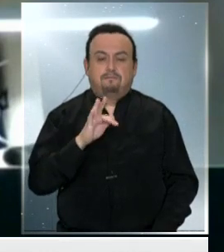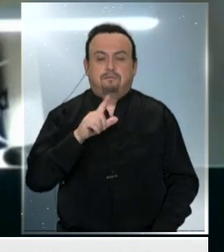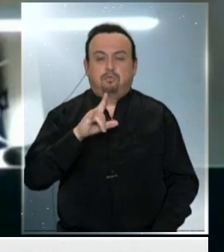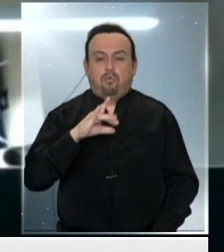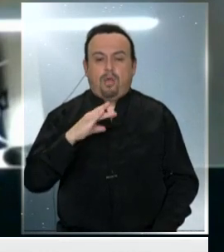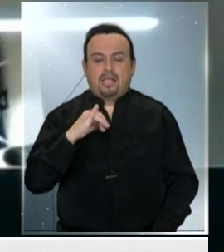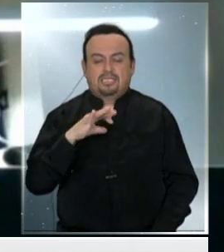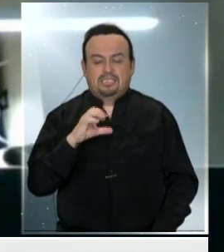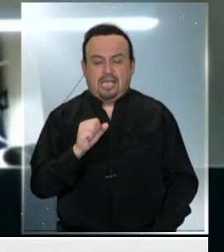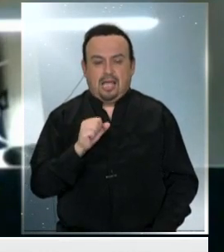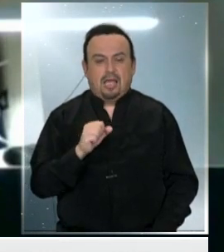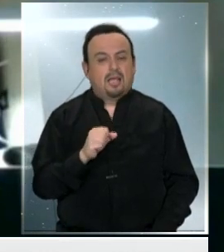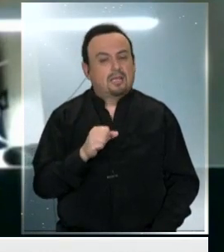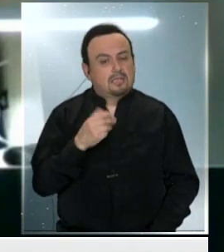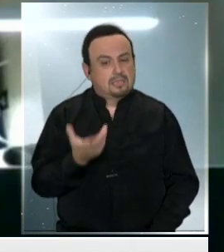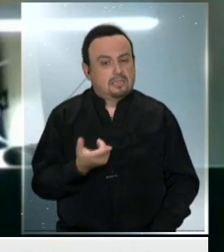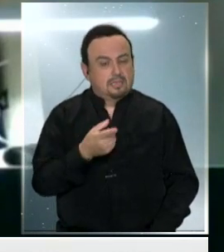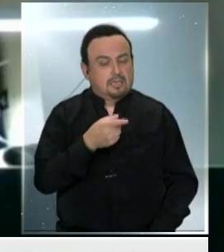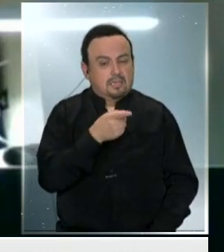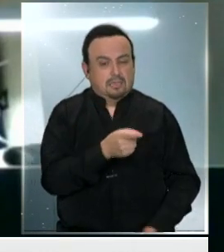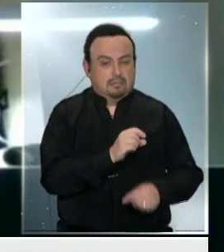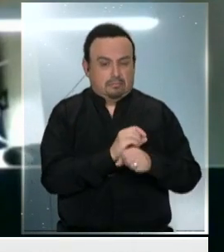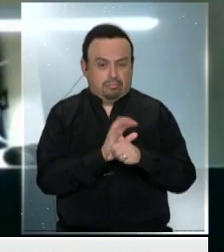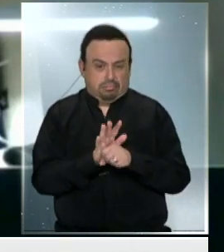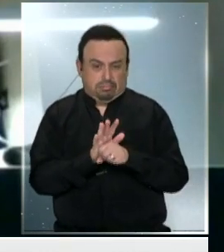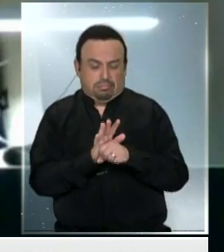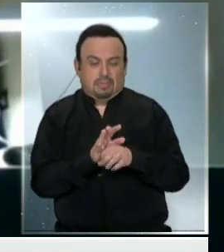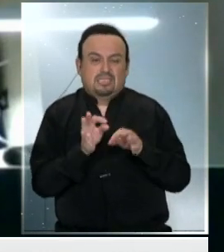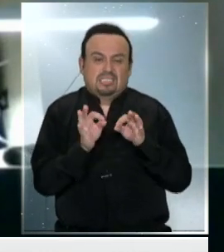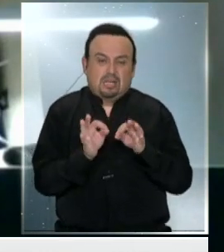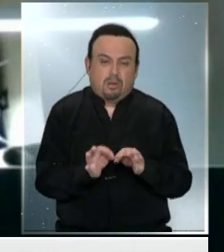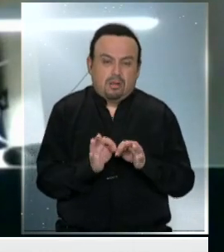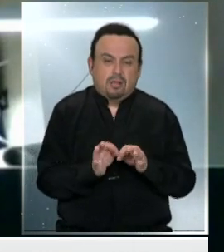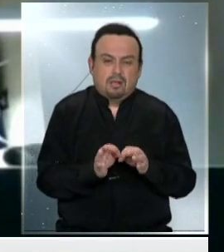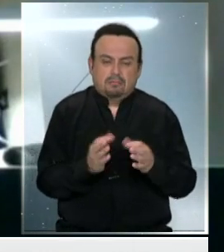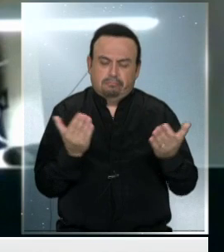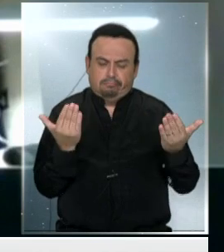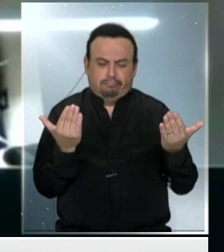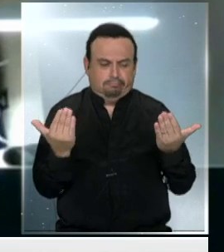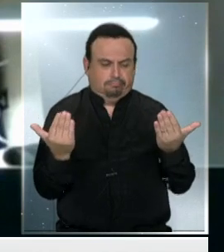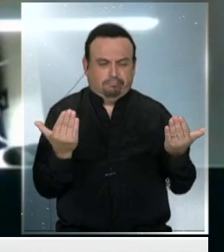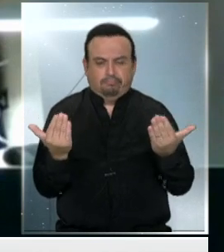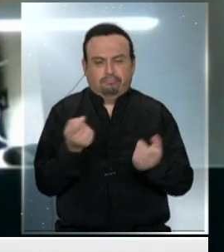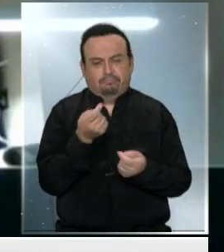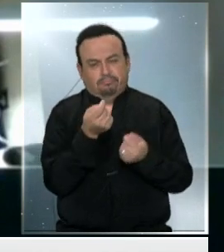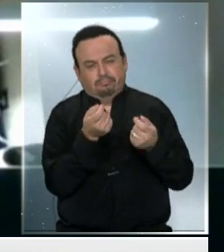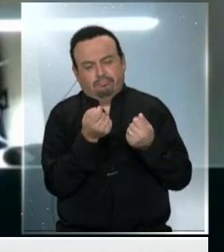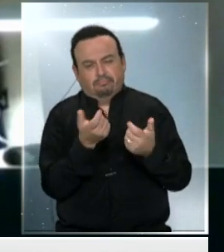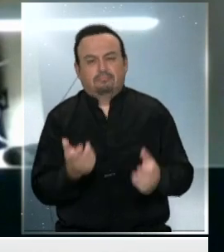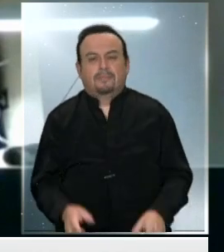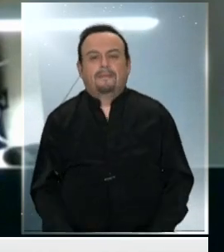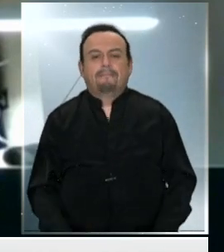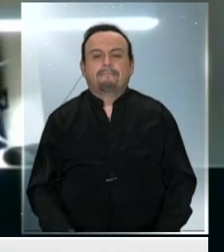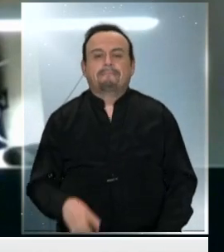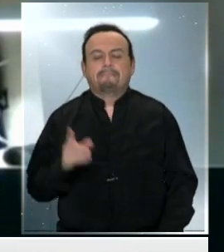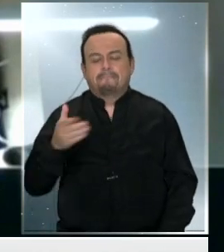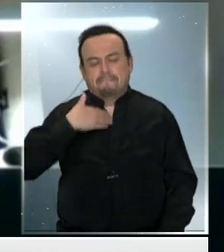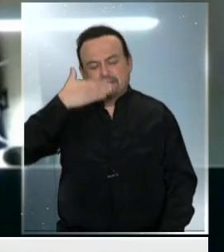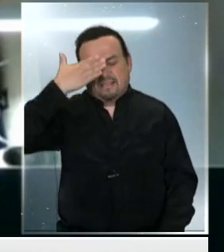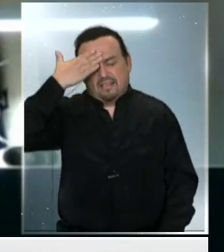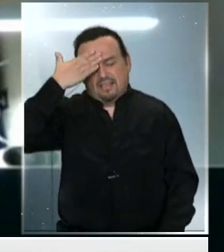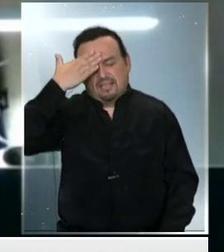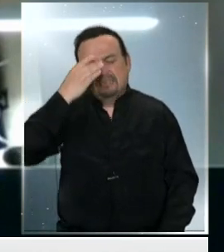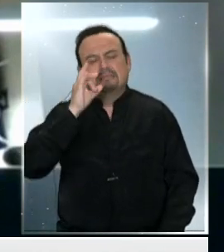para nosotros, es que esto, por un lado, los cuadros clínicos son bastante semejantes. O sea, ante un paciente que consulta por fiebre, por